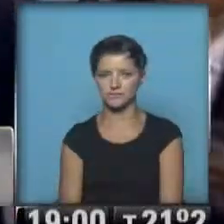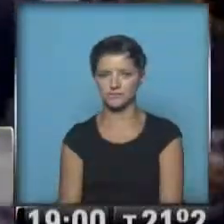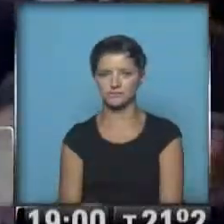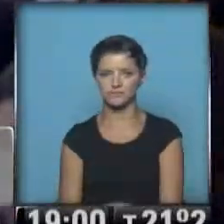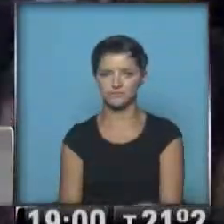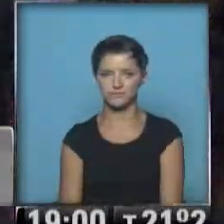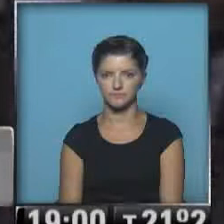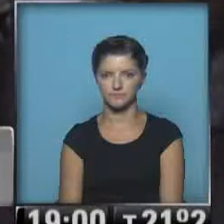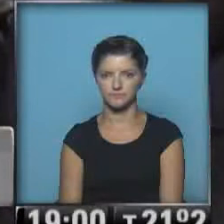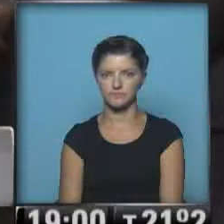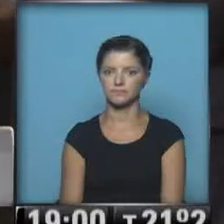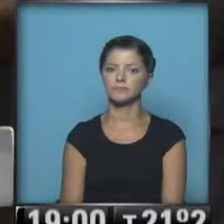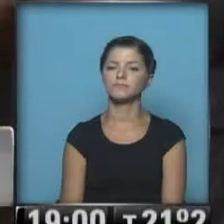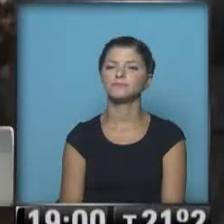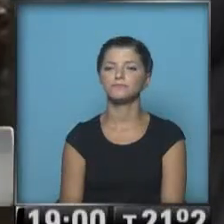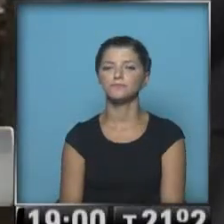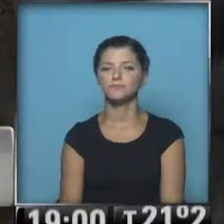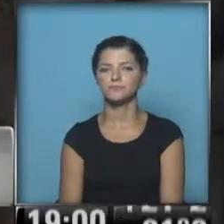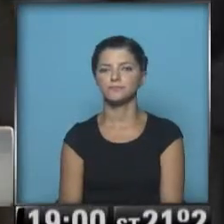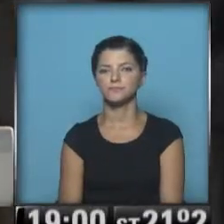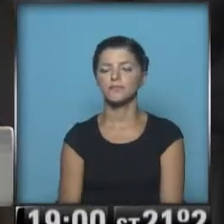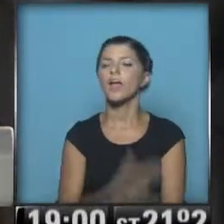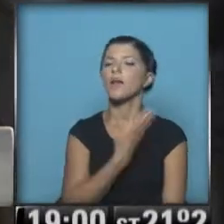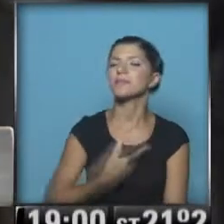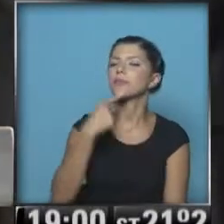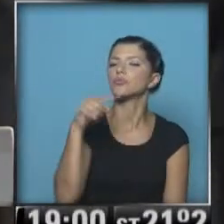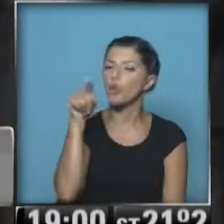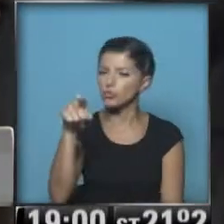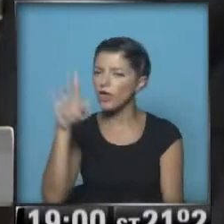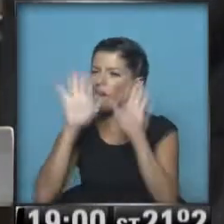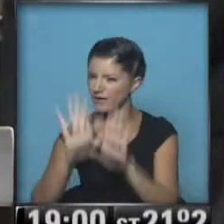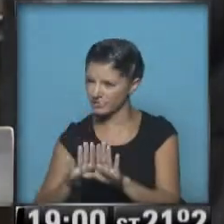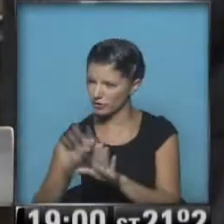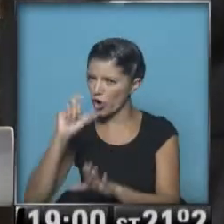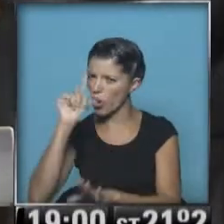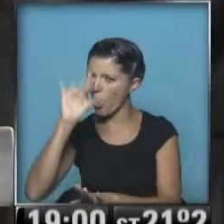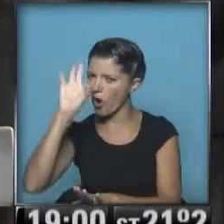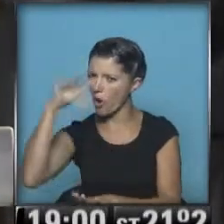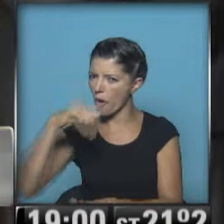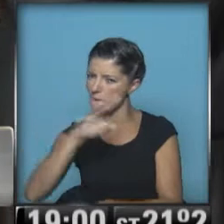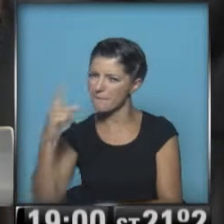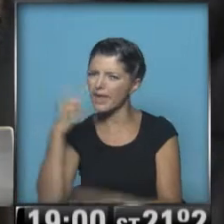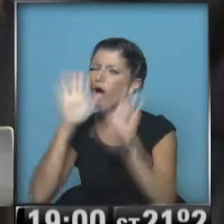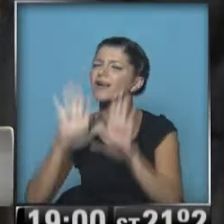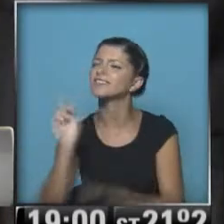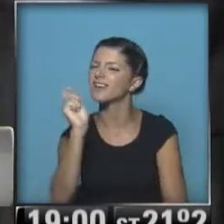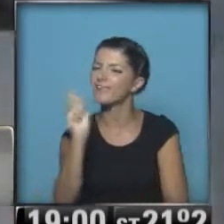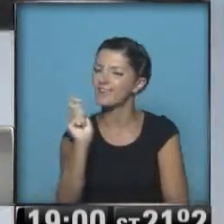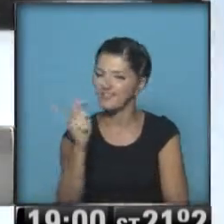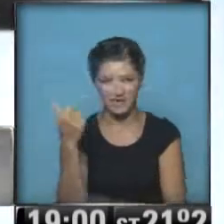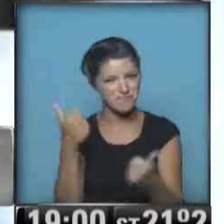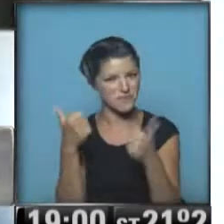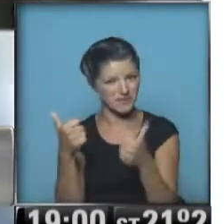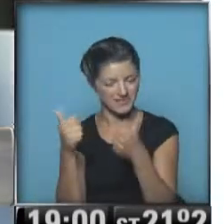¿Lo organizó usted, Colombi? No, no. No. ¿Quién lo organizó? Está bueno, ¿no?